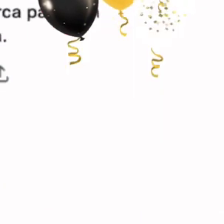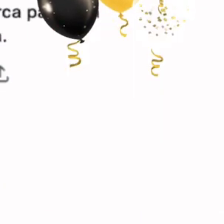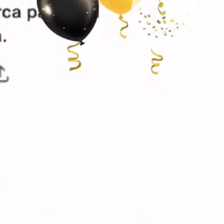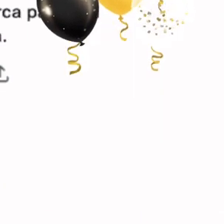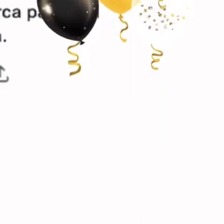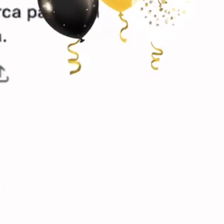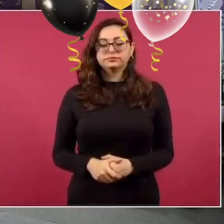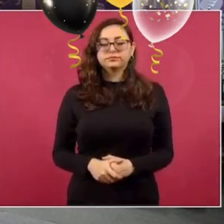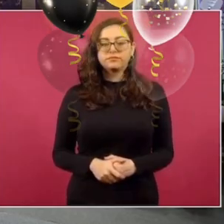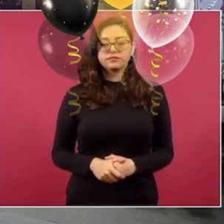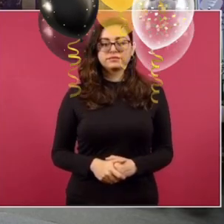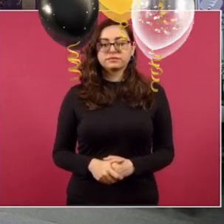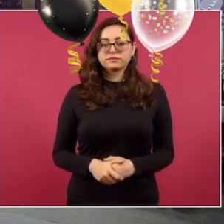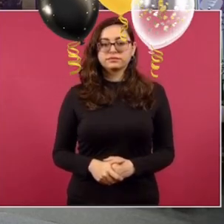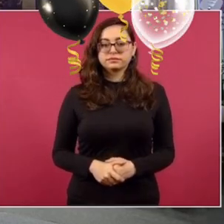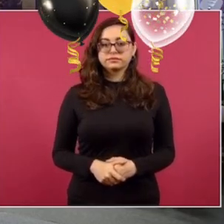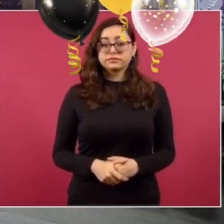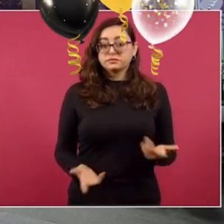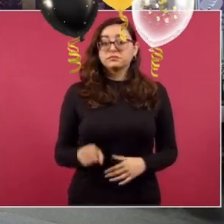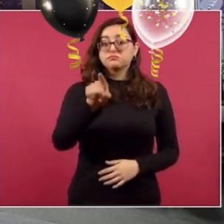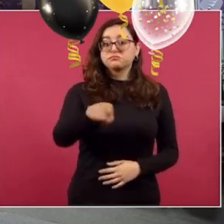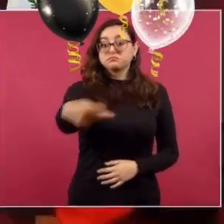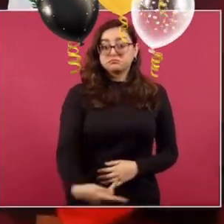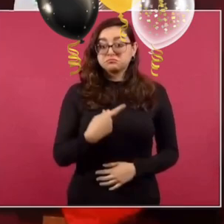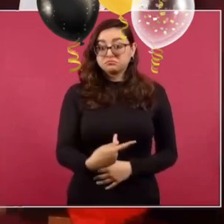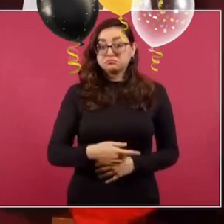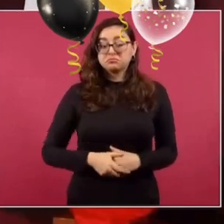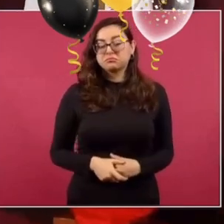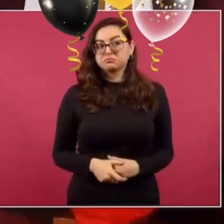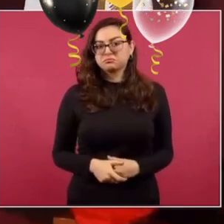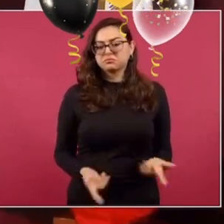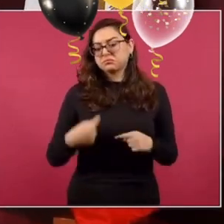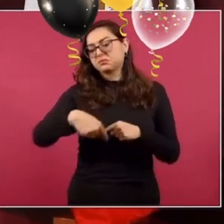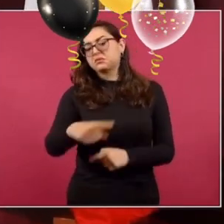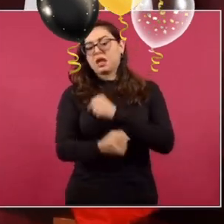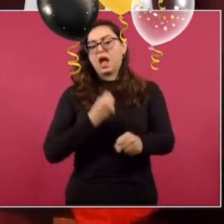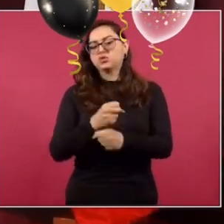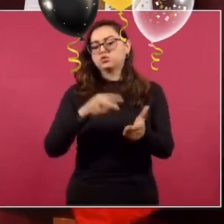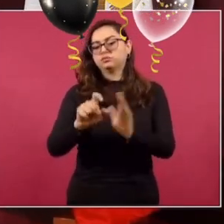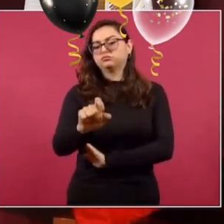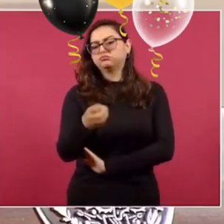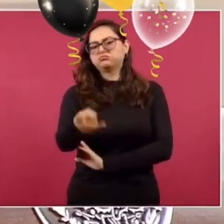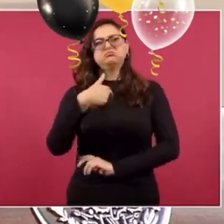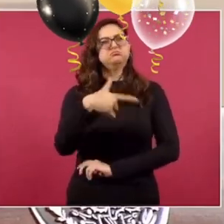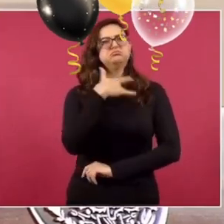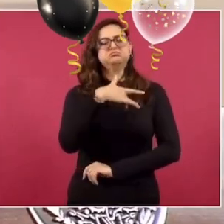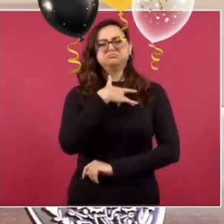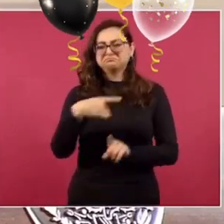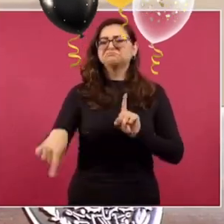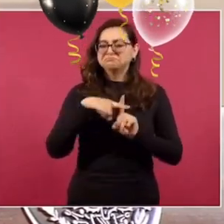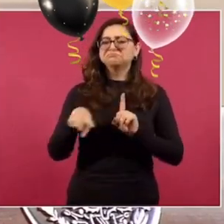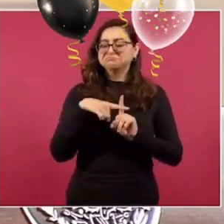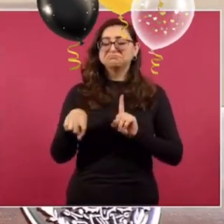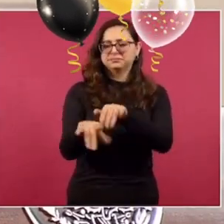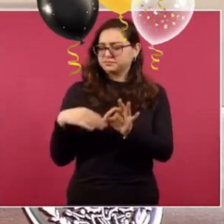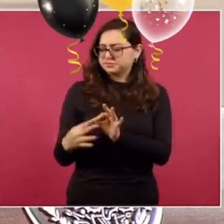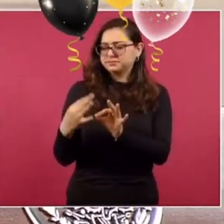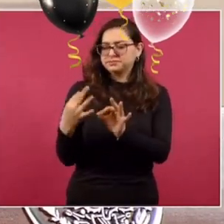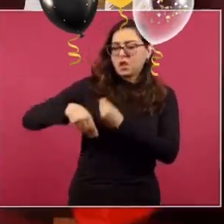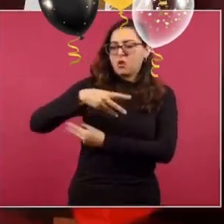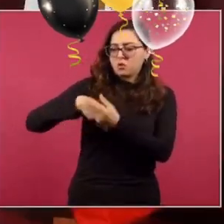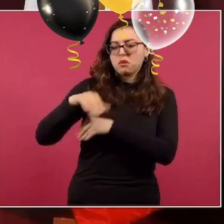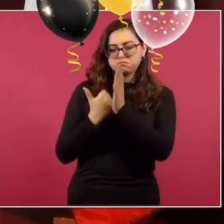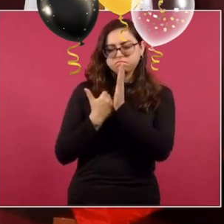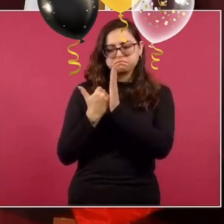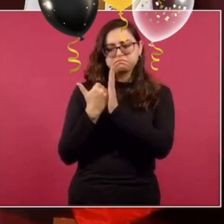23. Entonces, cuando me preguntas cómo veo yo este año, lo veo con mucho optimismo. Nos va a ir muy bien en lo